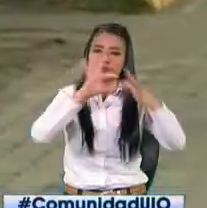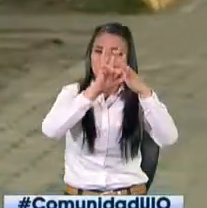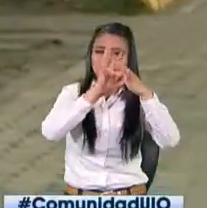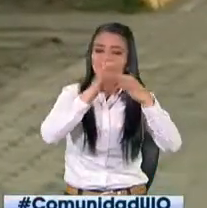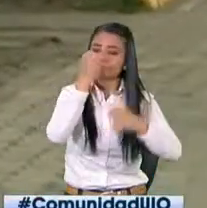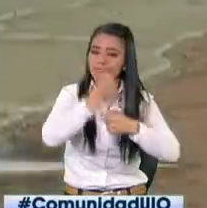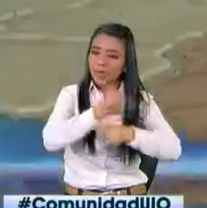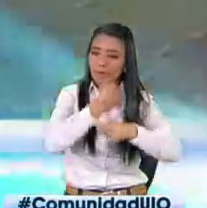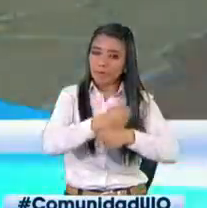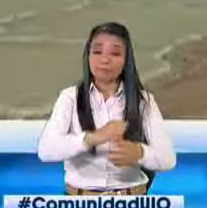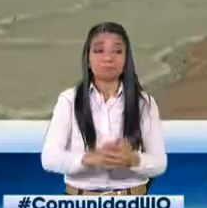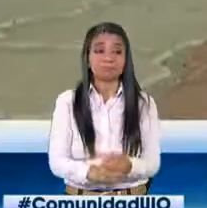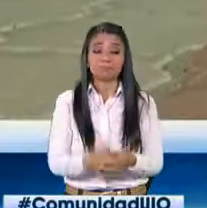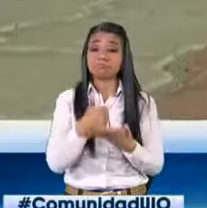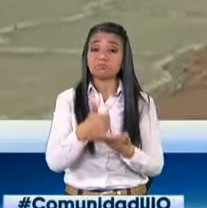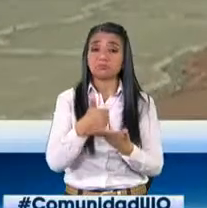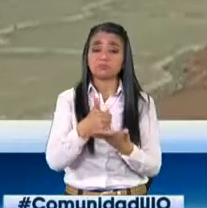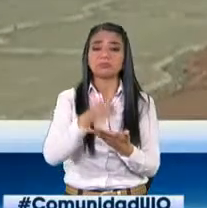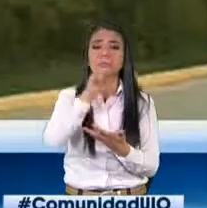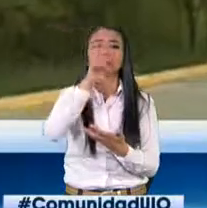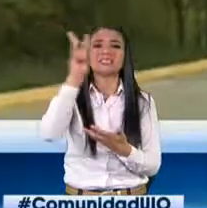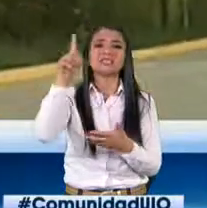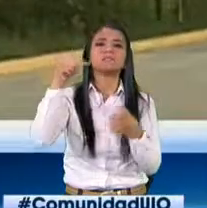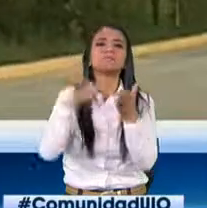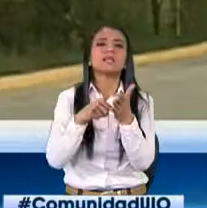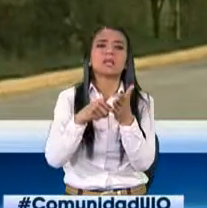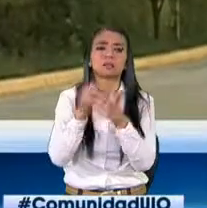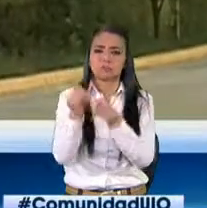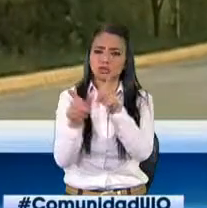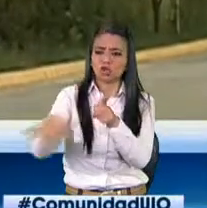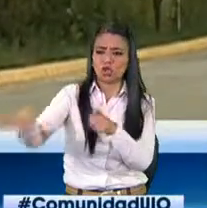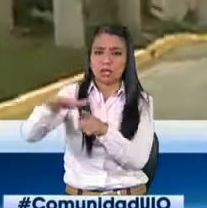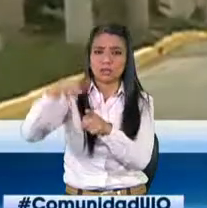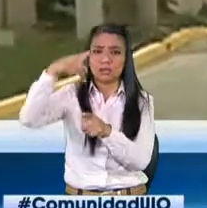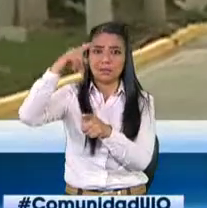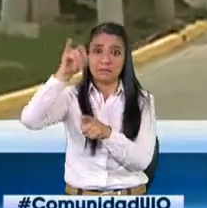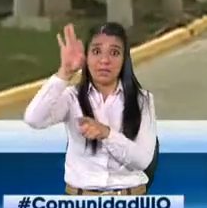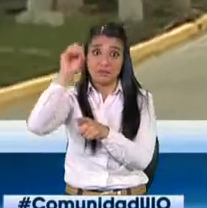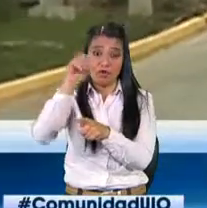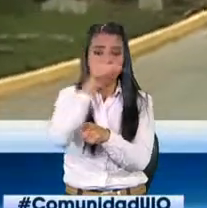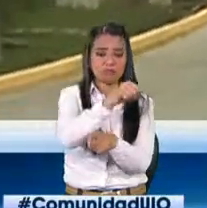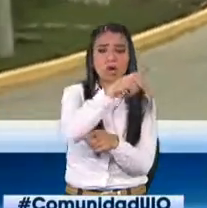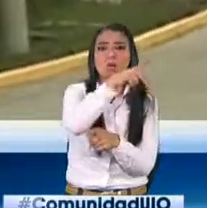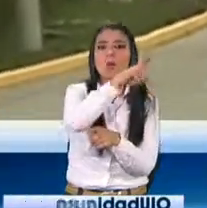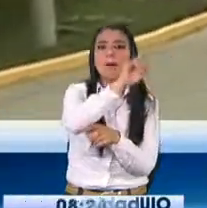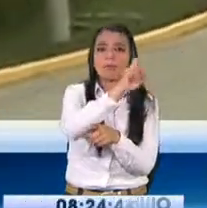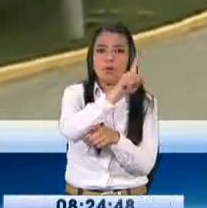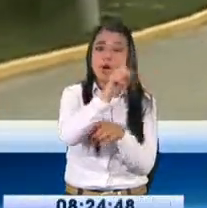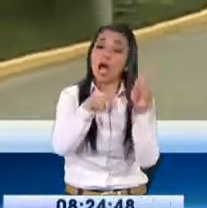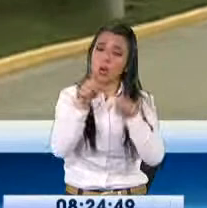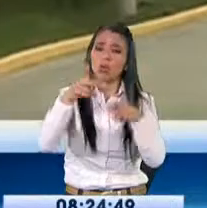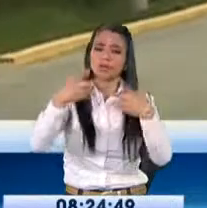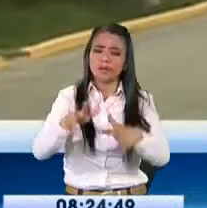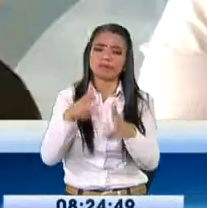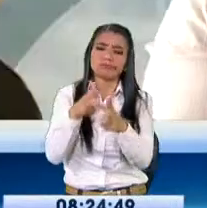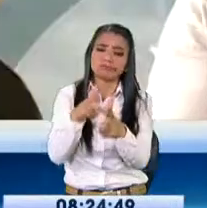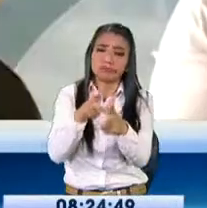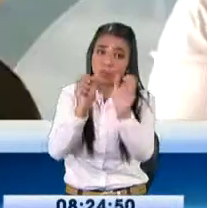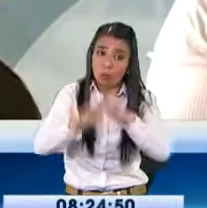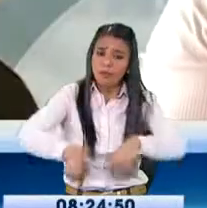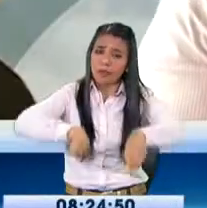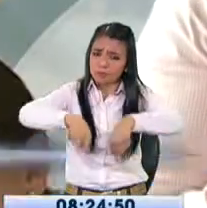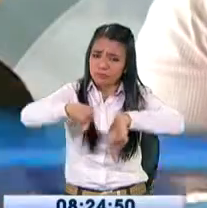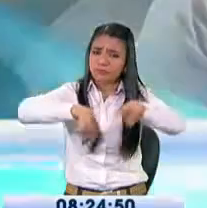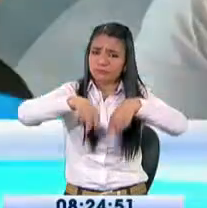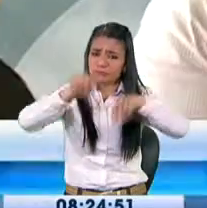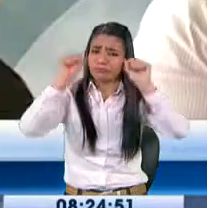vía beneficiará a los más de 26.000 habitantes de las dos parroquias, sumados a los miles que la usarán para descongestionar la vía principal. Con esta